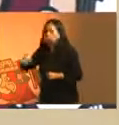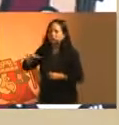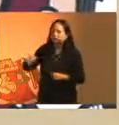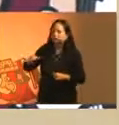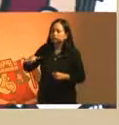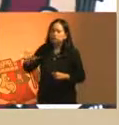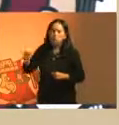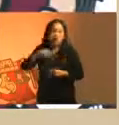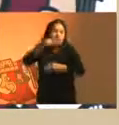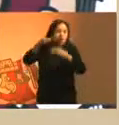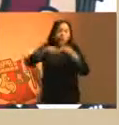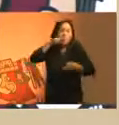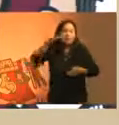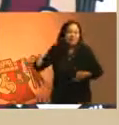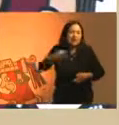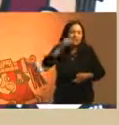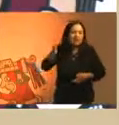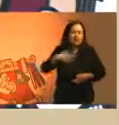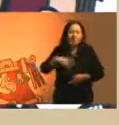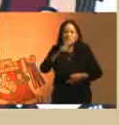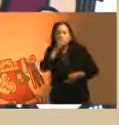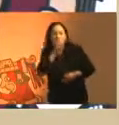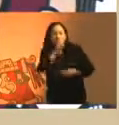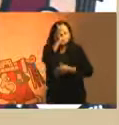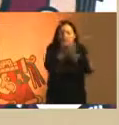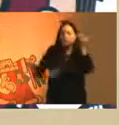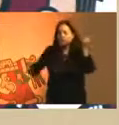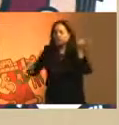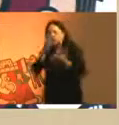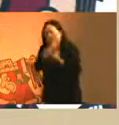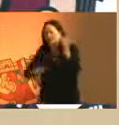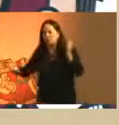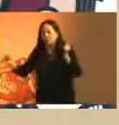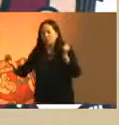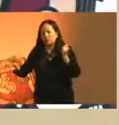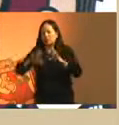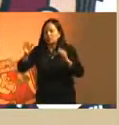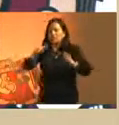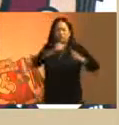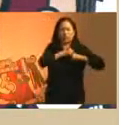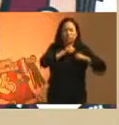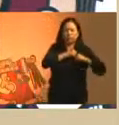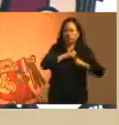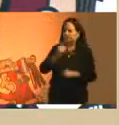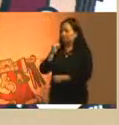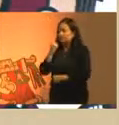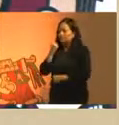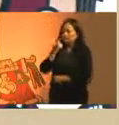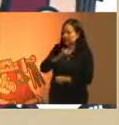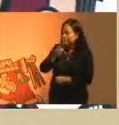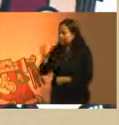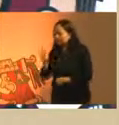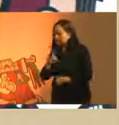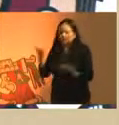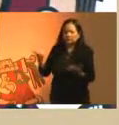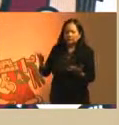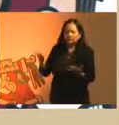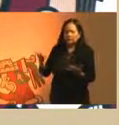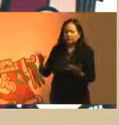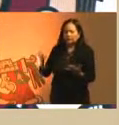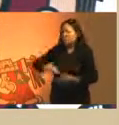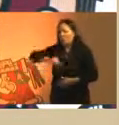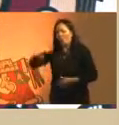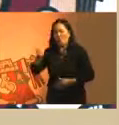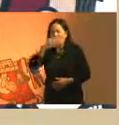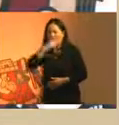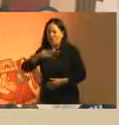ojos y oídos en todas partes entonces entró lo que venían por él y desapareció los soldados al no encontrarlo se desquitaron con los